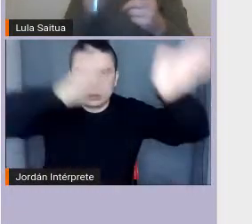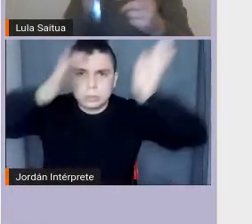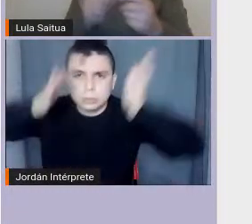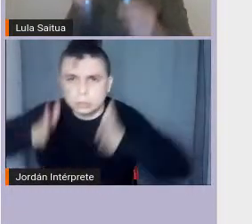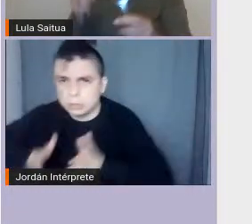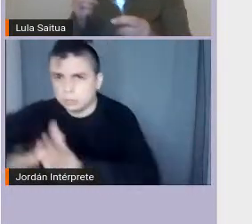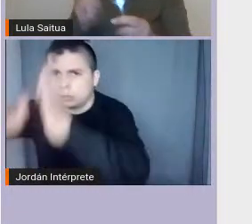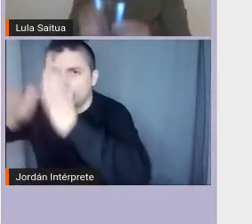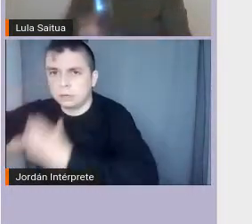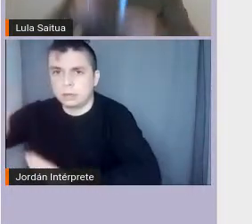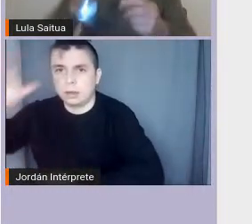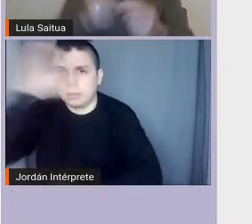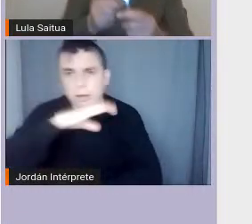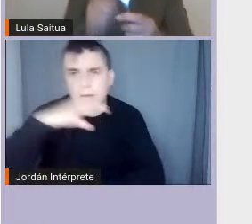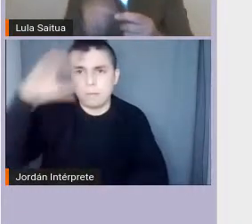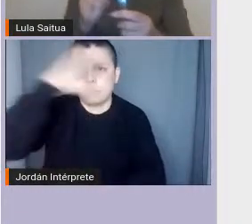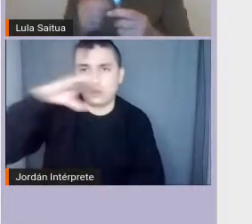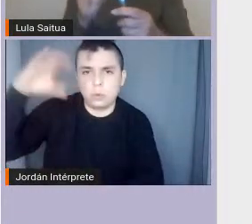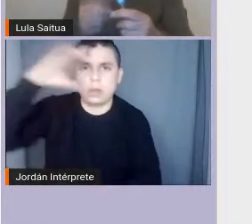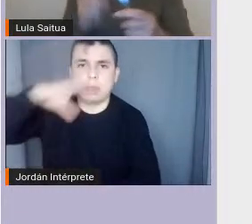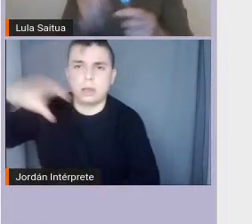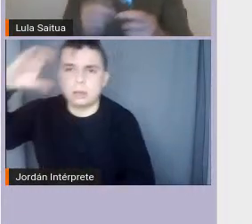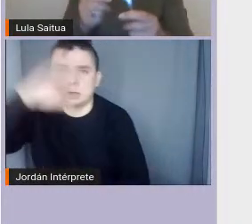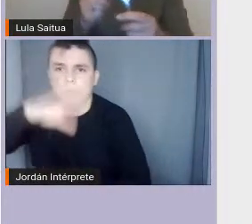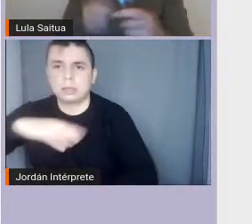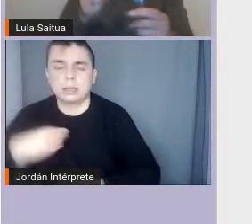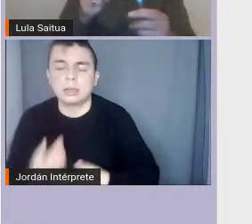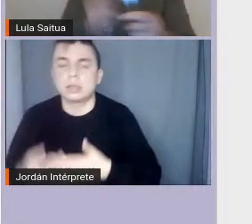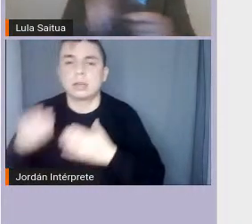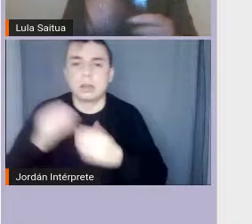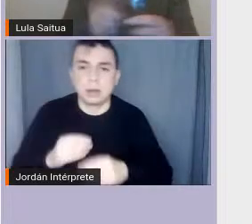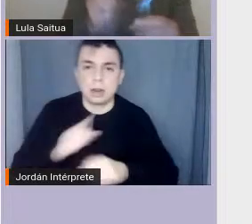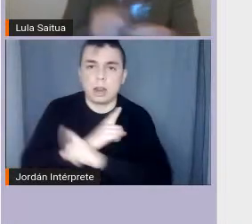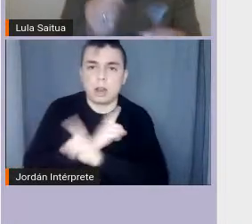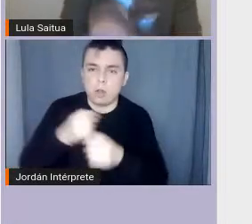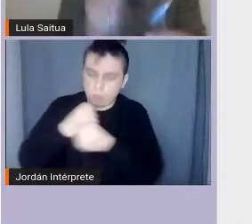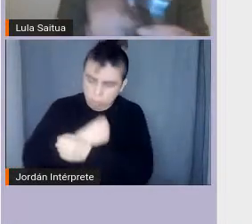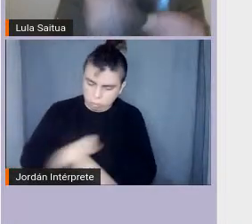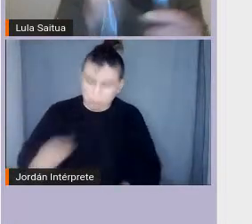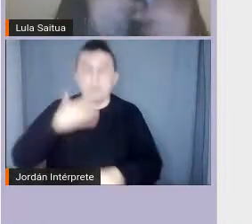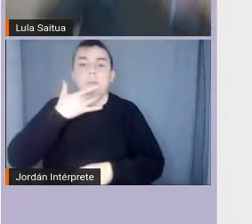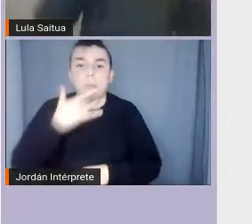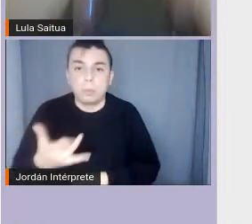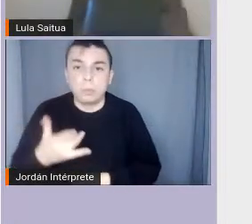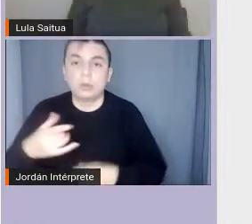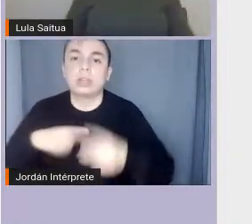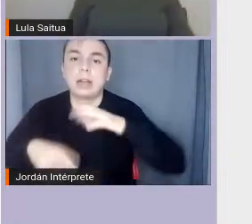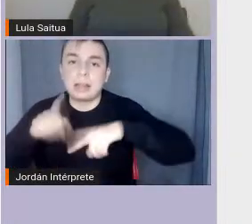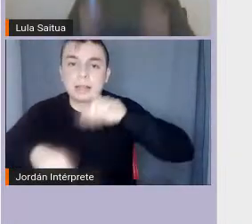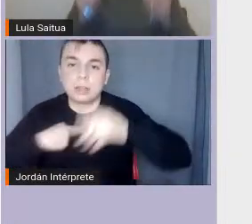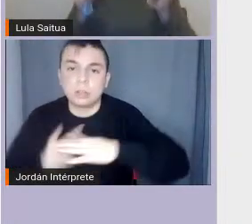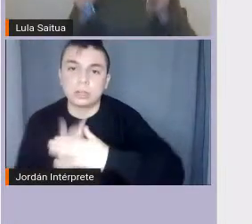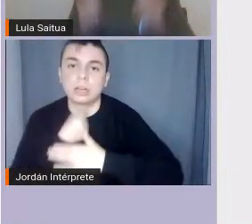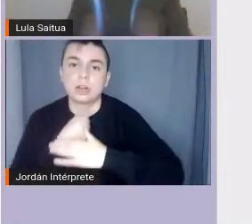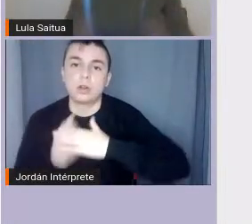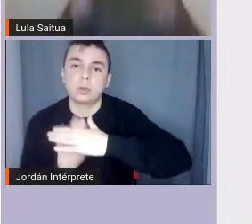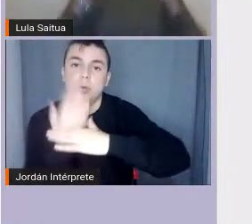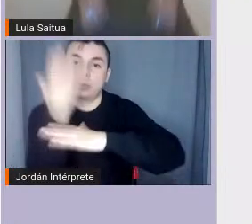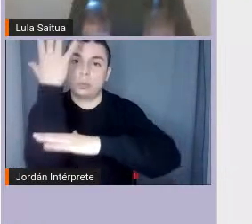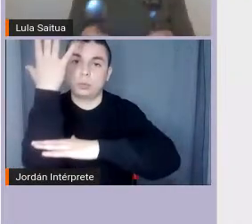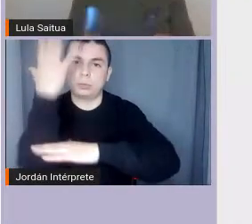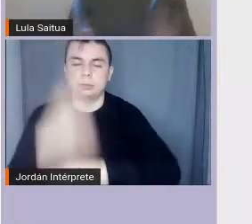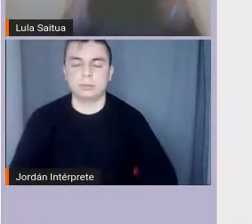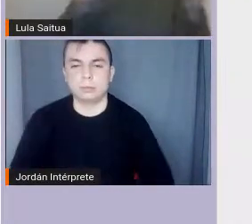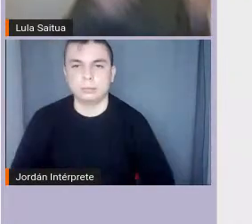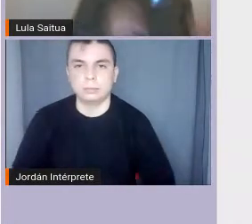de buscar. En la suave tierra yo quiero germinar. ¿Ven?